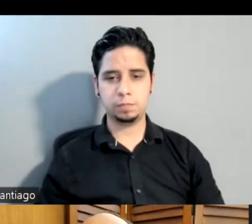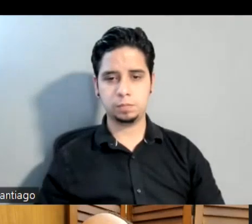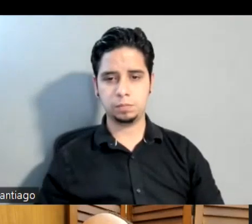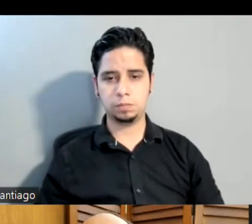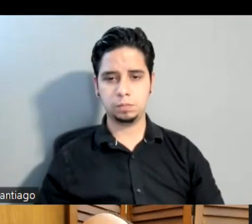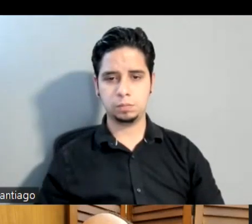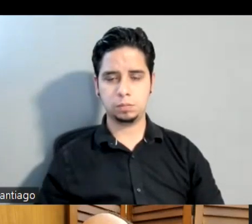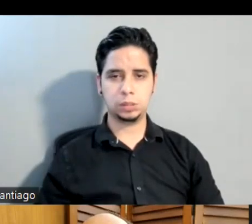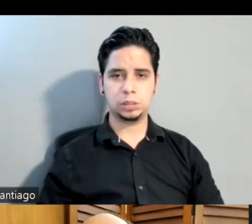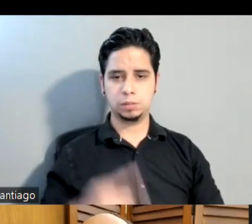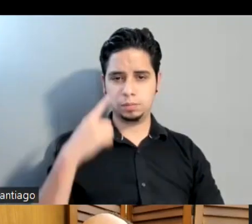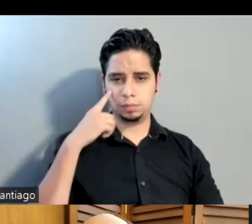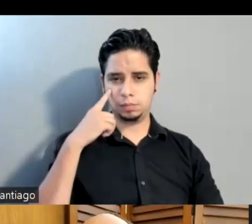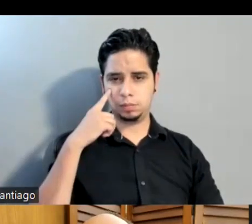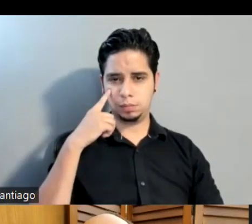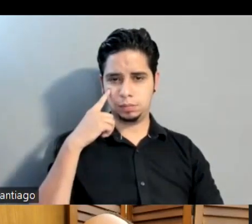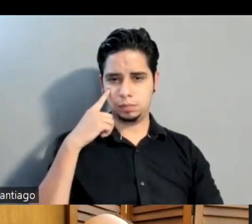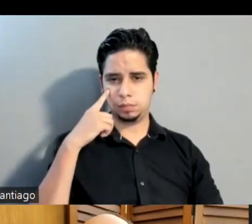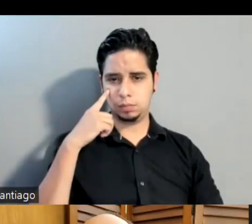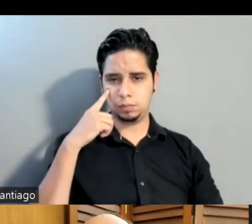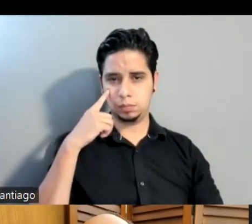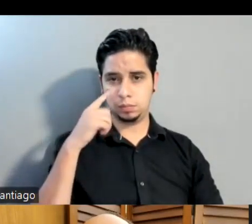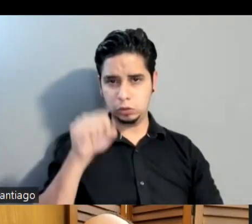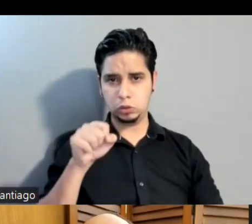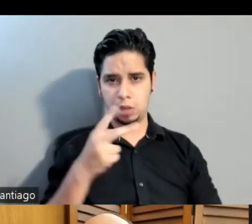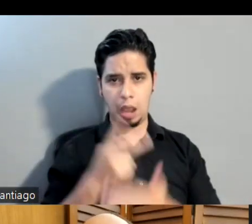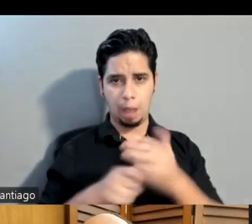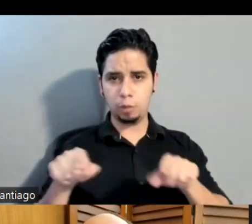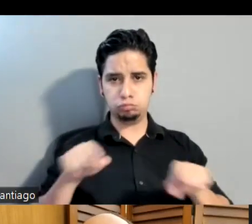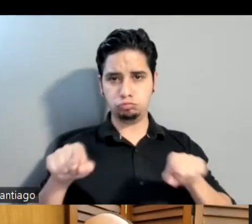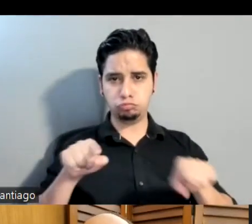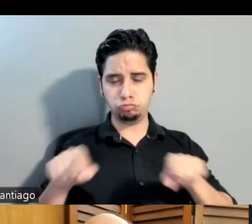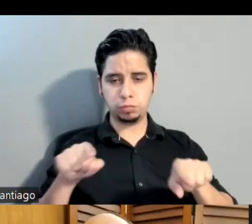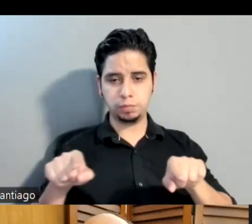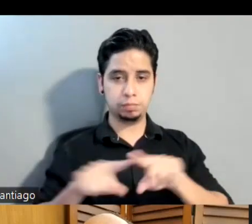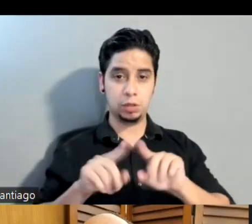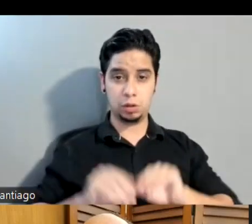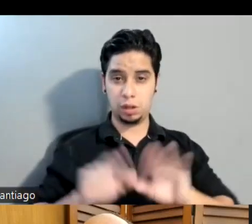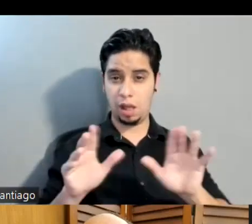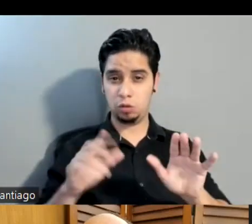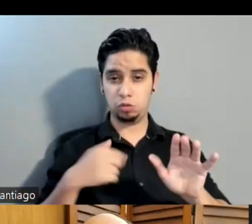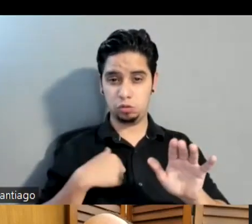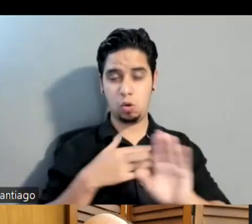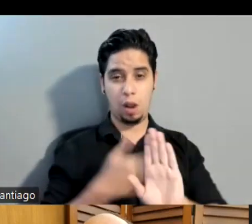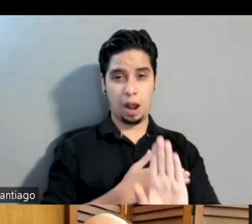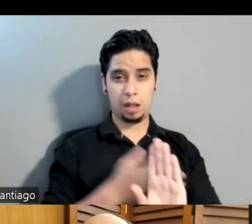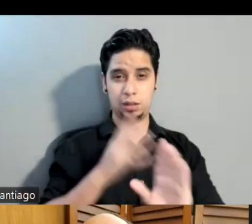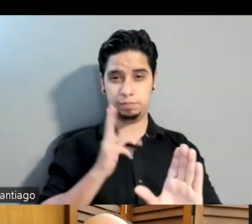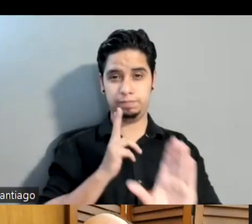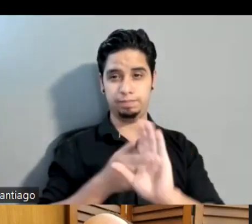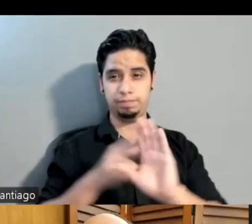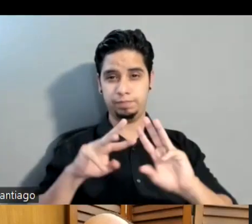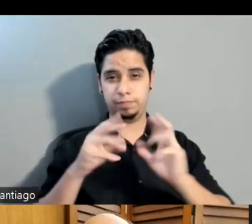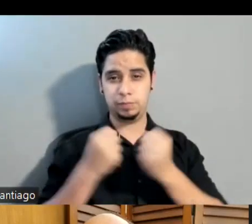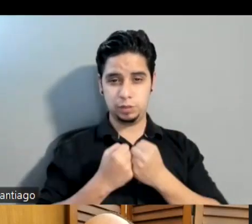Sí, he estado en los dos, pero obviamente porque como yo era parte de los talleres